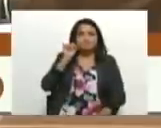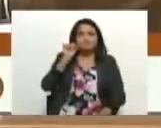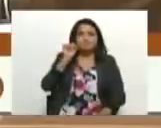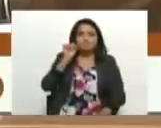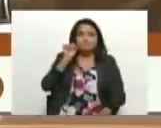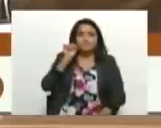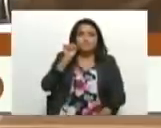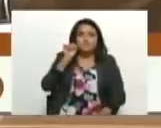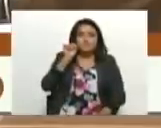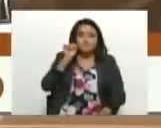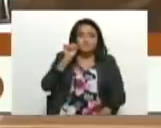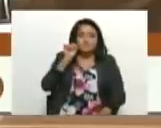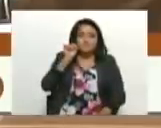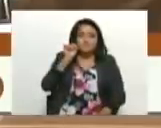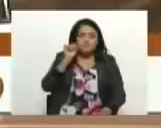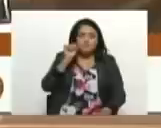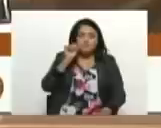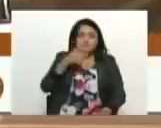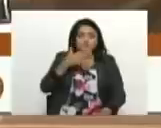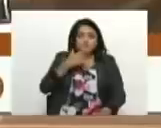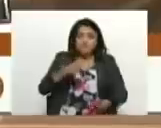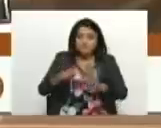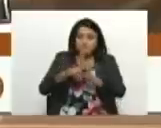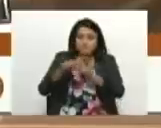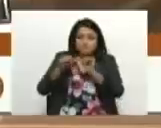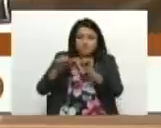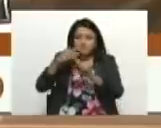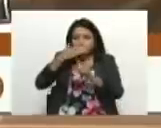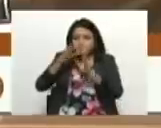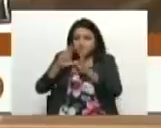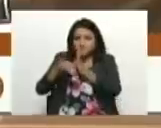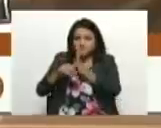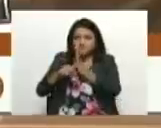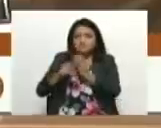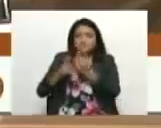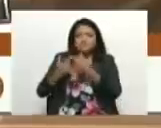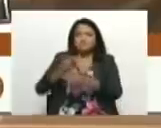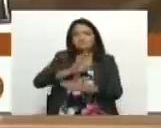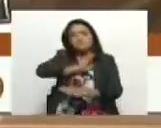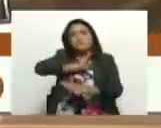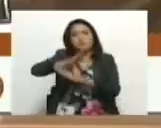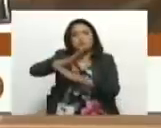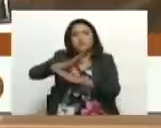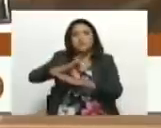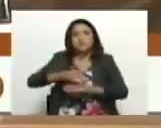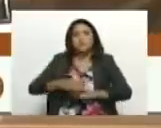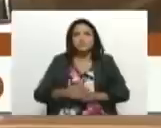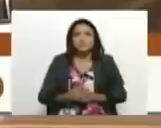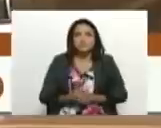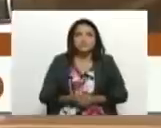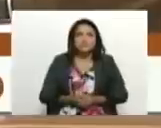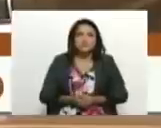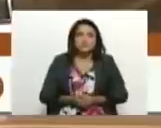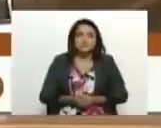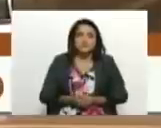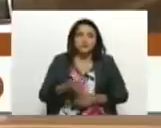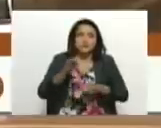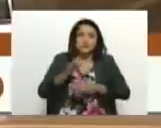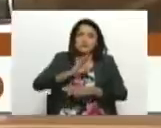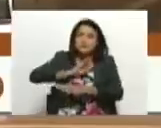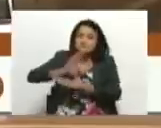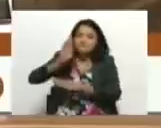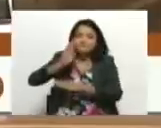que si se desvían del camino, es un mazazo lo que van a recibir. El mazazo de la justicia,